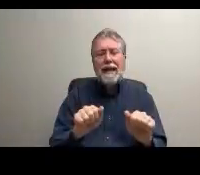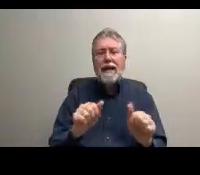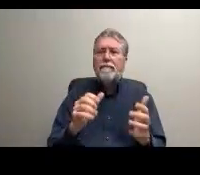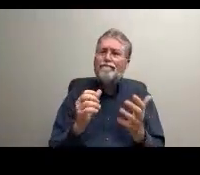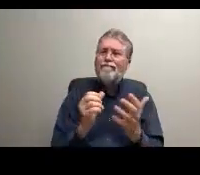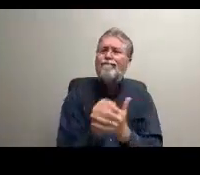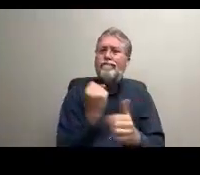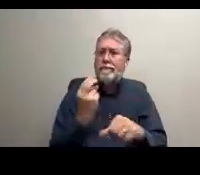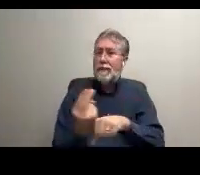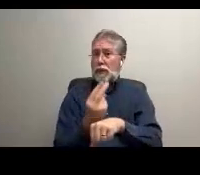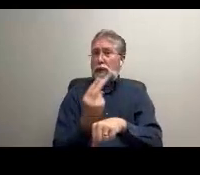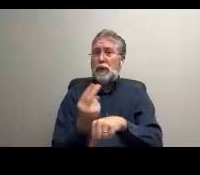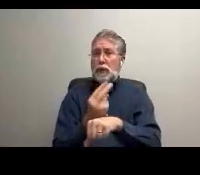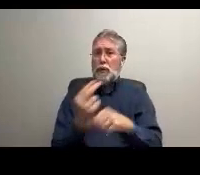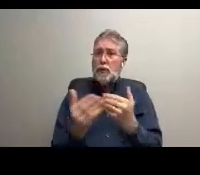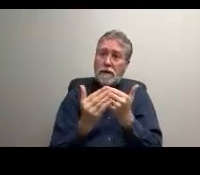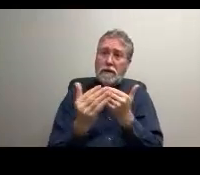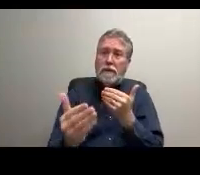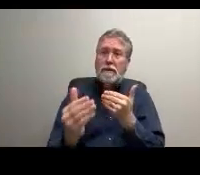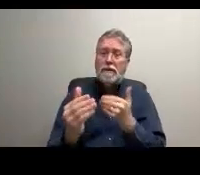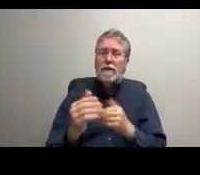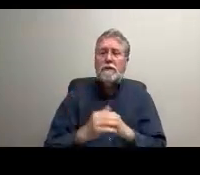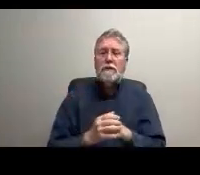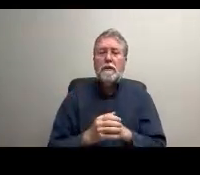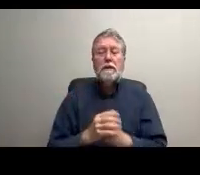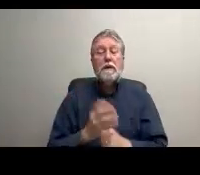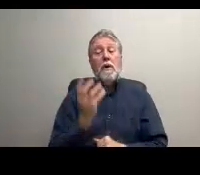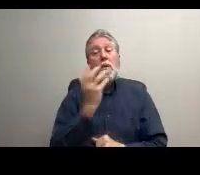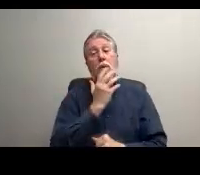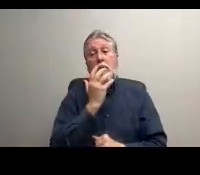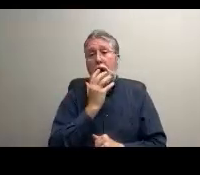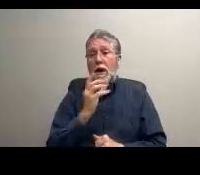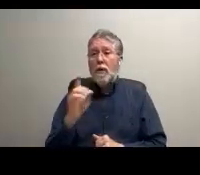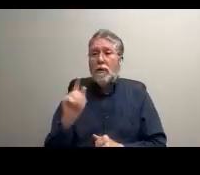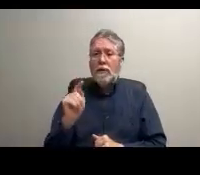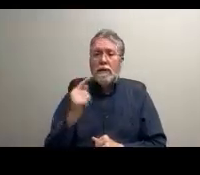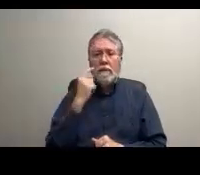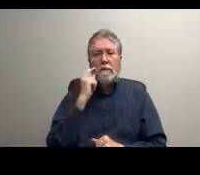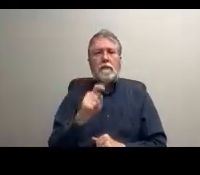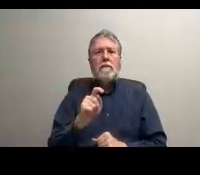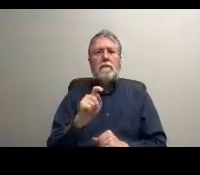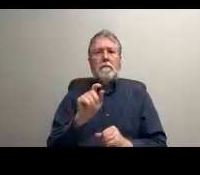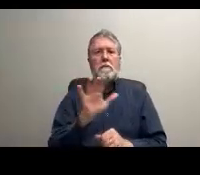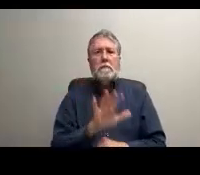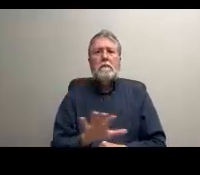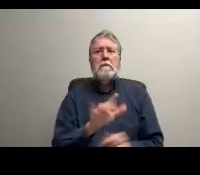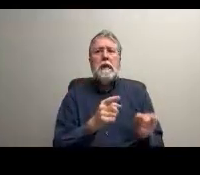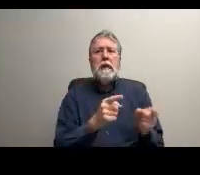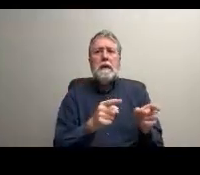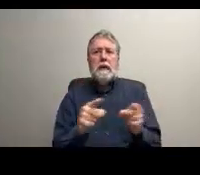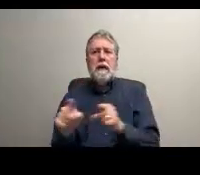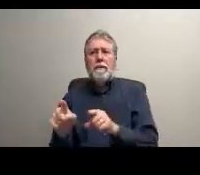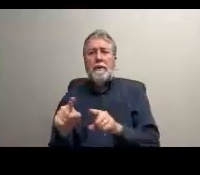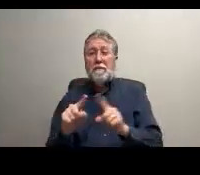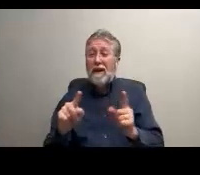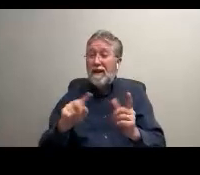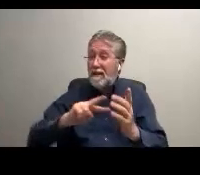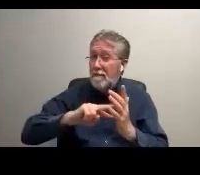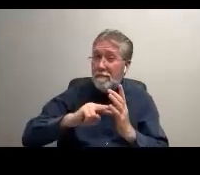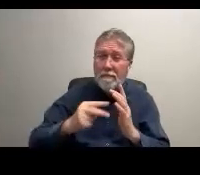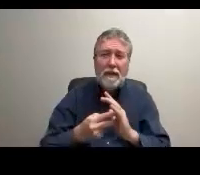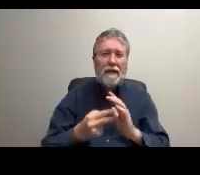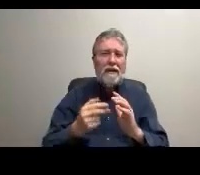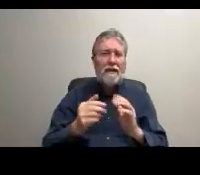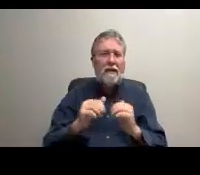Estos datos son asombrosos y nos muestran patrones especiales increíbles, pero en cuanto a lo que significan o por qué las